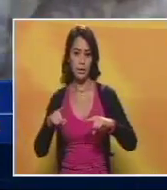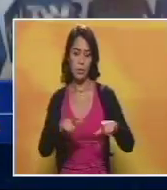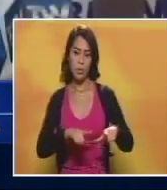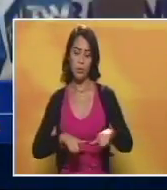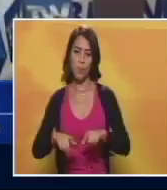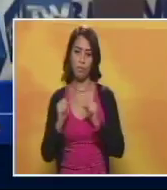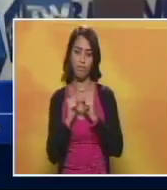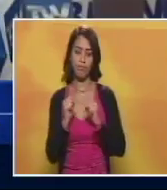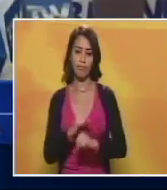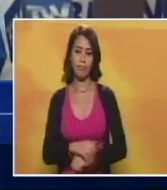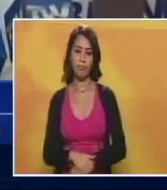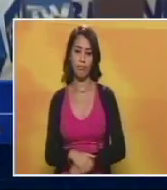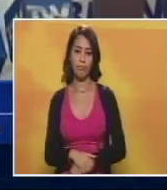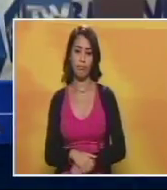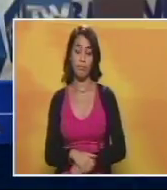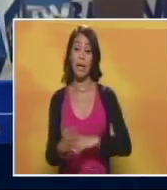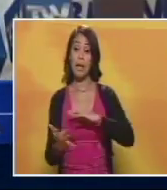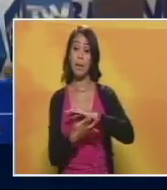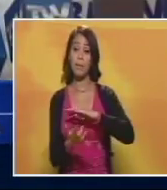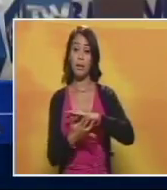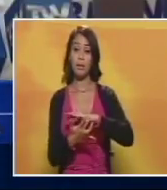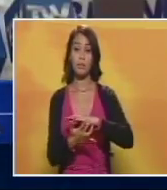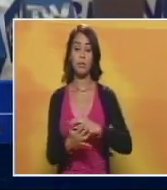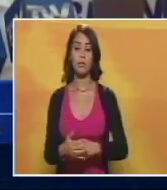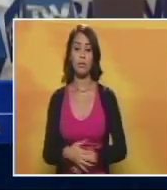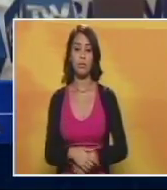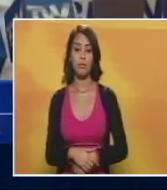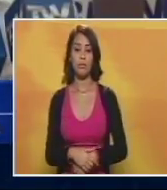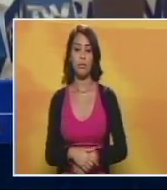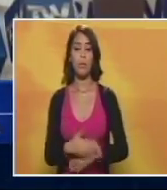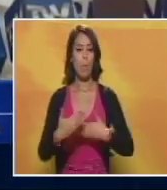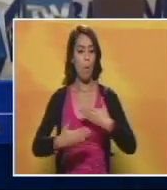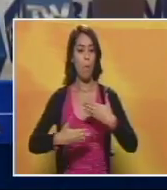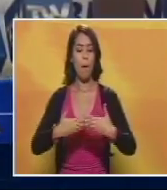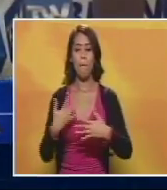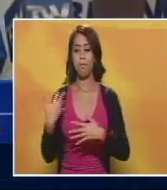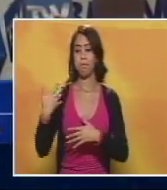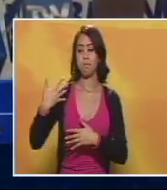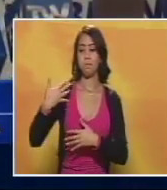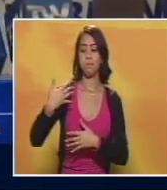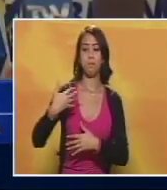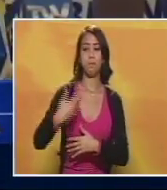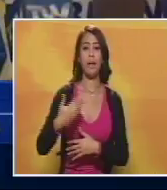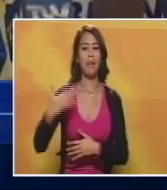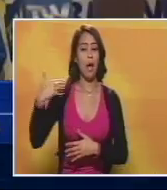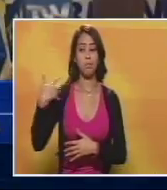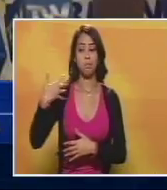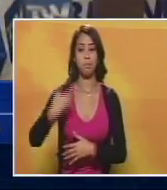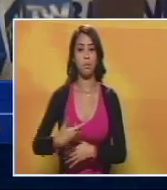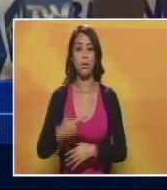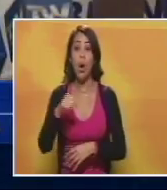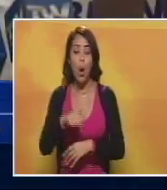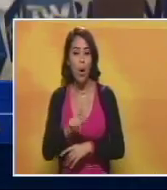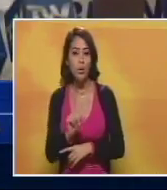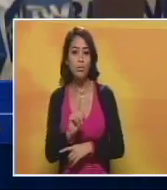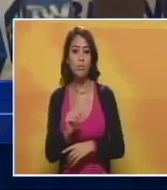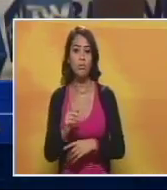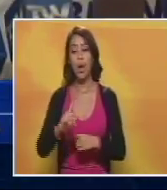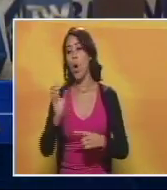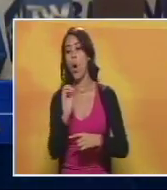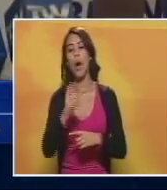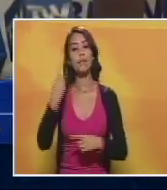política, económica y social que atraviesa Venezuela, la Organización de las Naciones Unidas tiene la obligación de acompañar y asistir al país en las elecciones